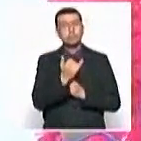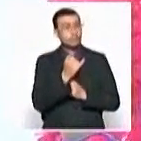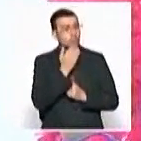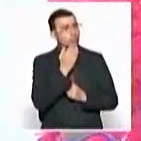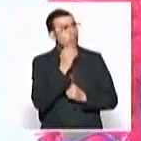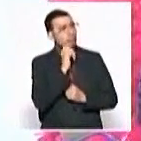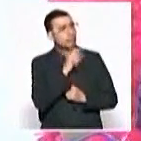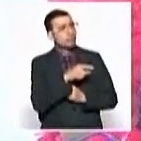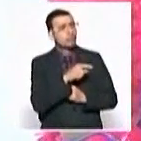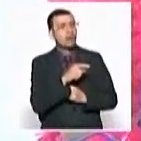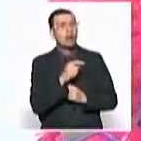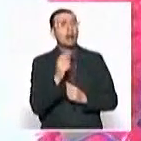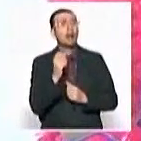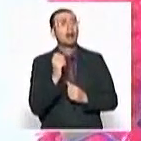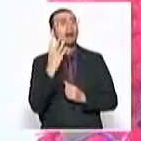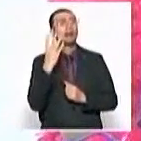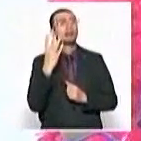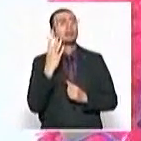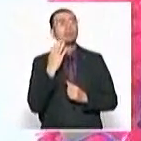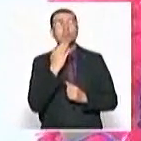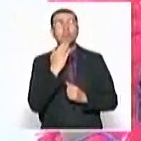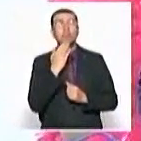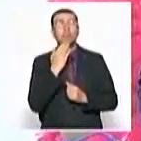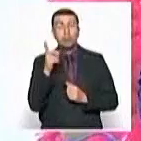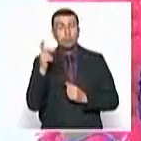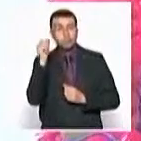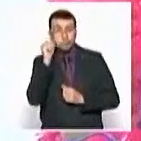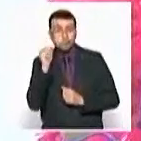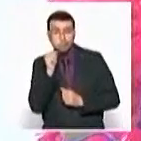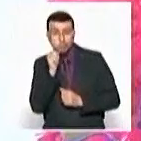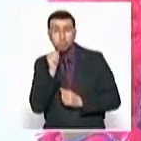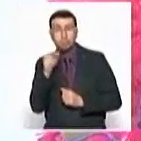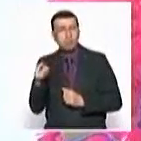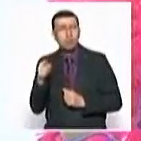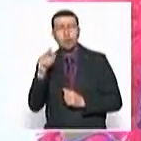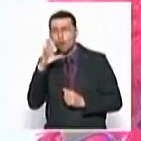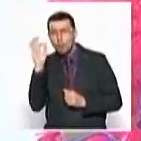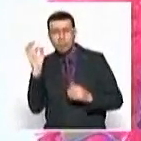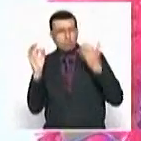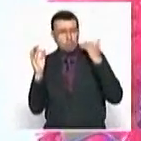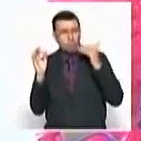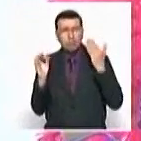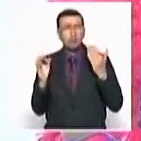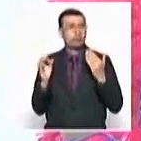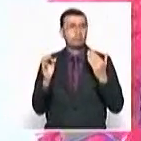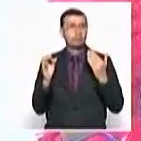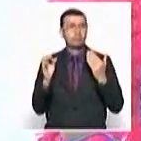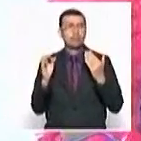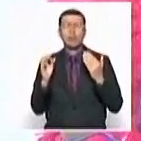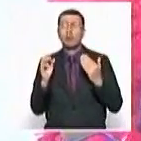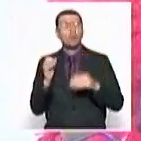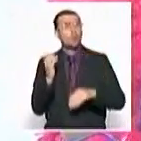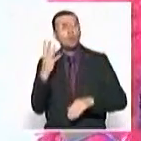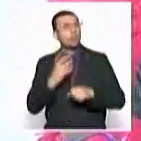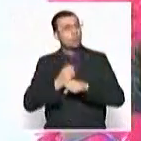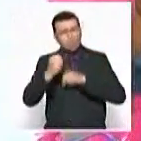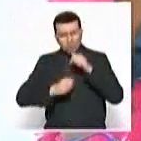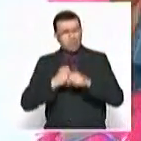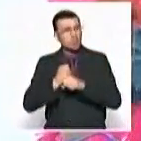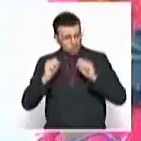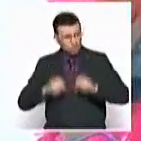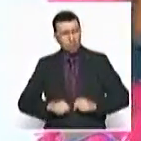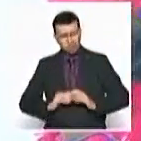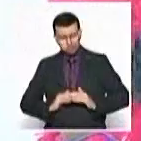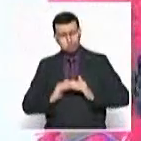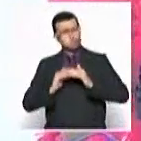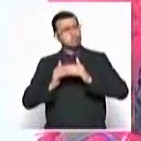edad es indicado que un hombre y una mujer queden en embarazo sin generar ningún riesgo para el bebé? A propósito de lo que